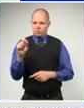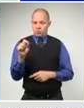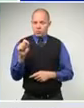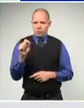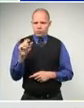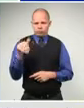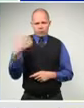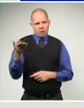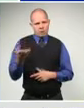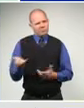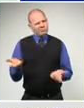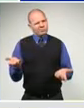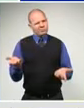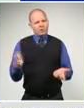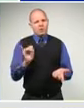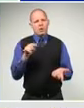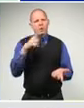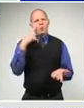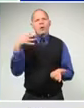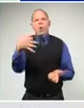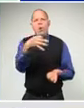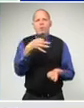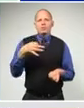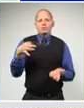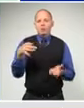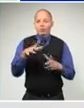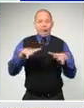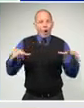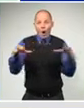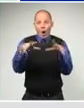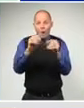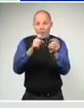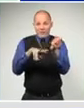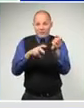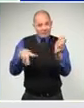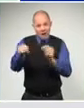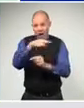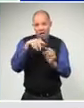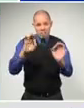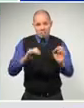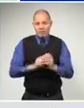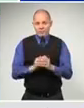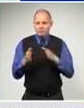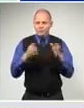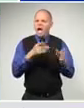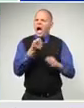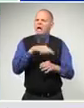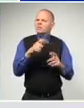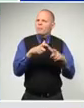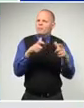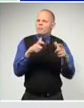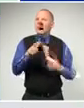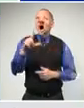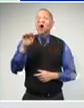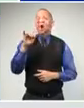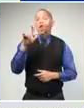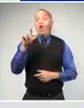con una dispersión que abarca sus 13 municipios. Colón con el mayor número,